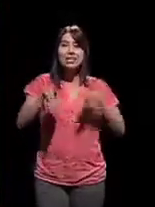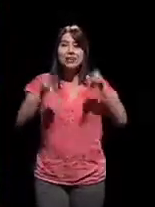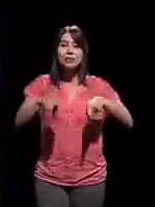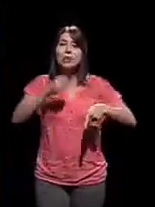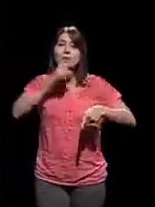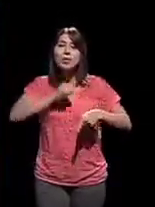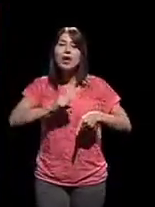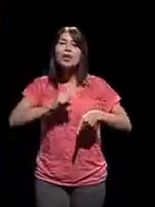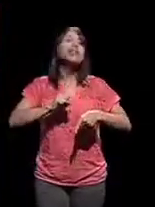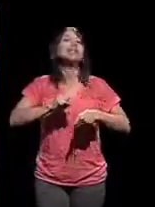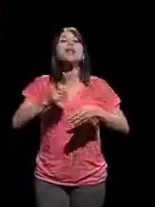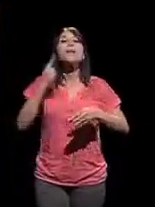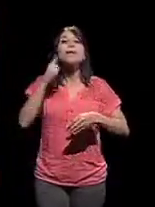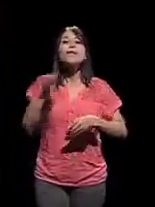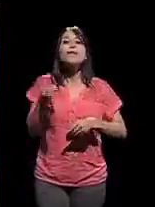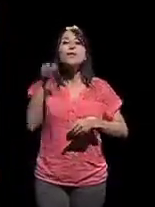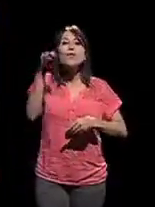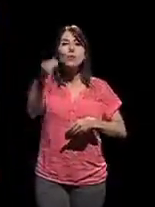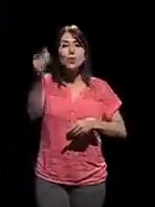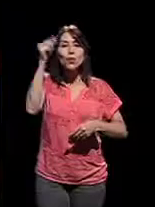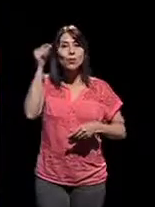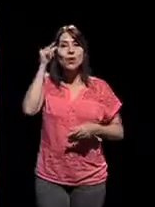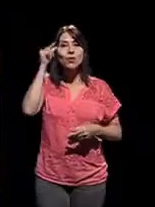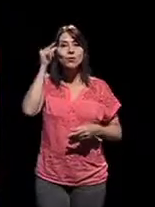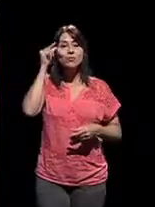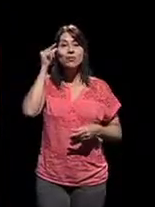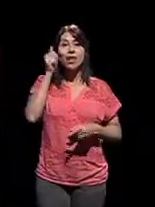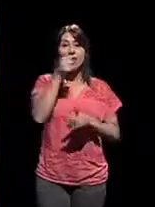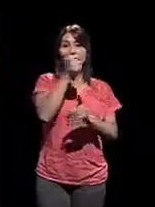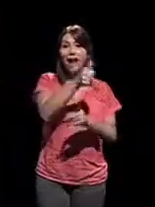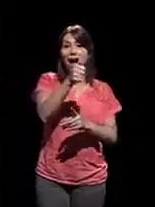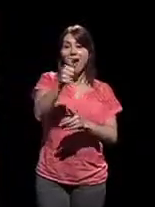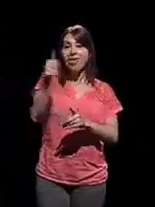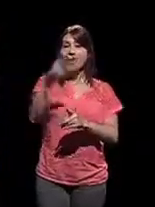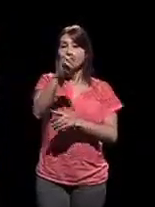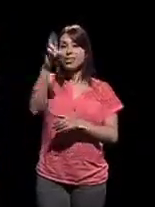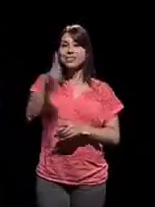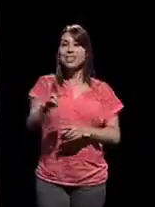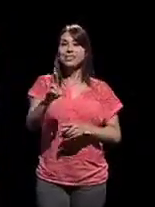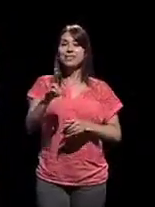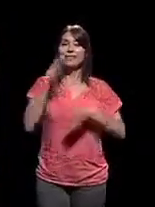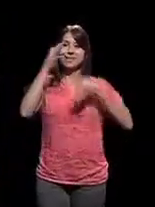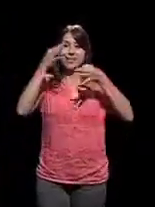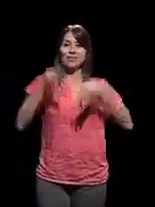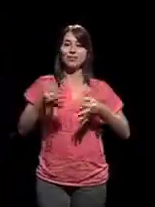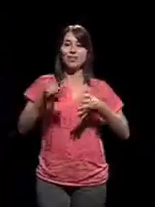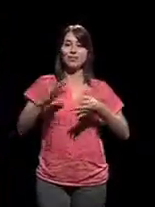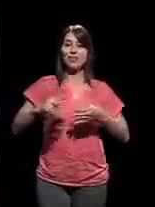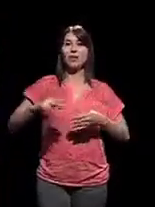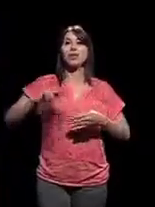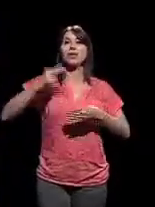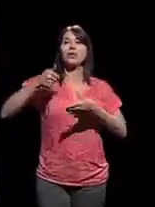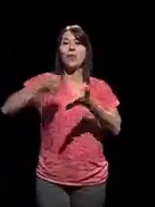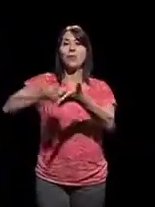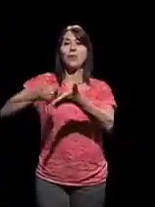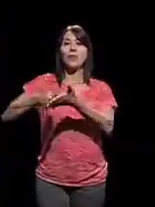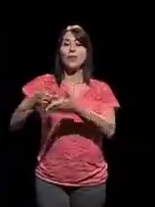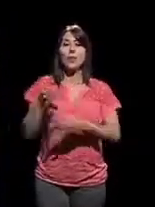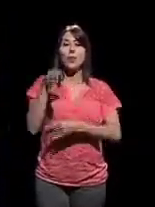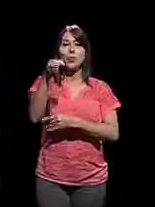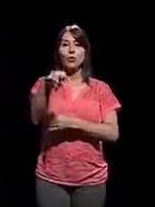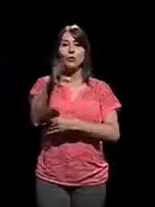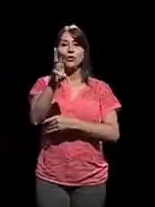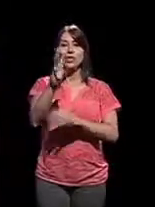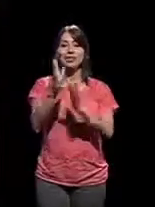de las inquietudes del colectivo adulto mayor acerca de la futura presidencia. La decisión está en cada costarricense frente a la segunda